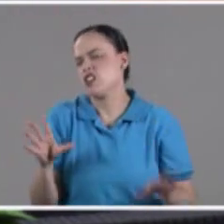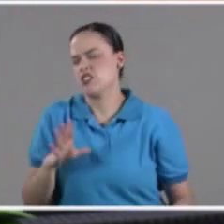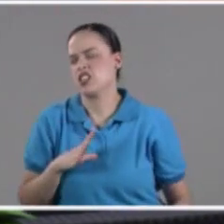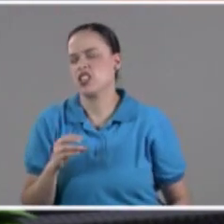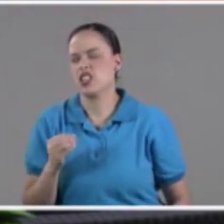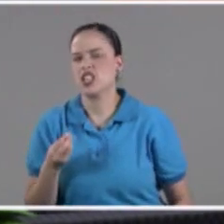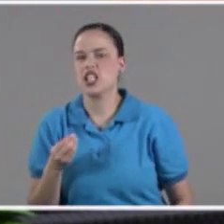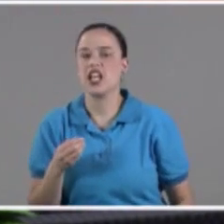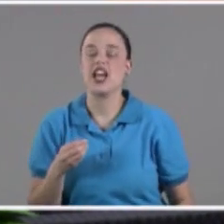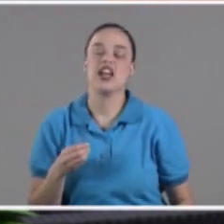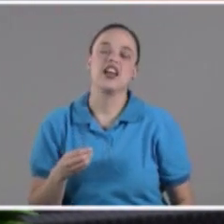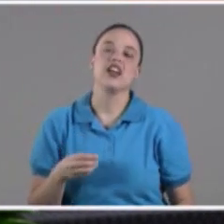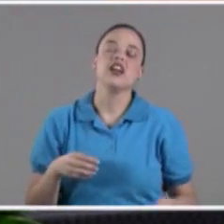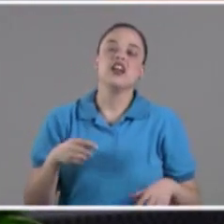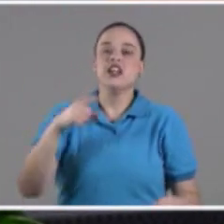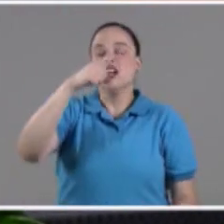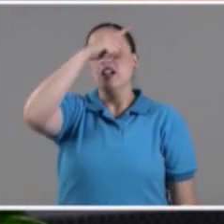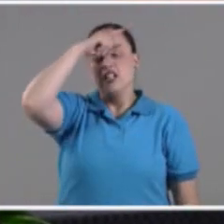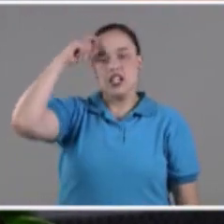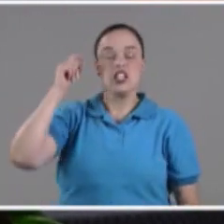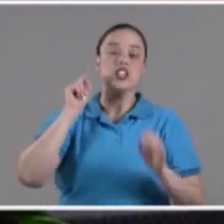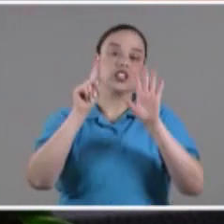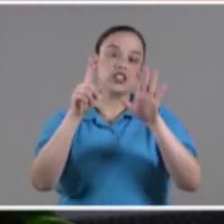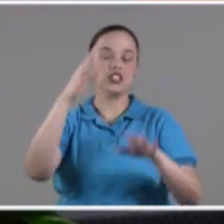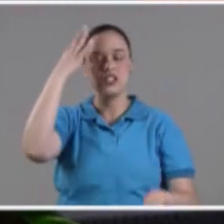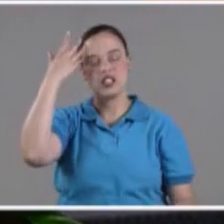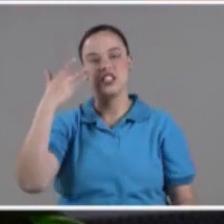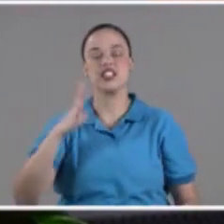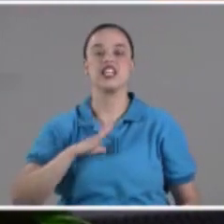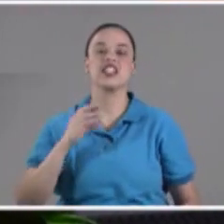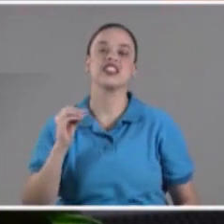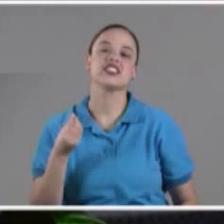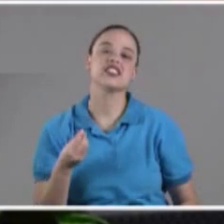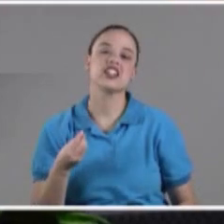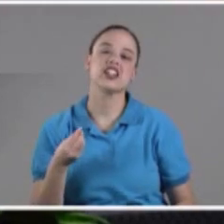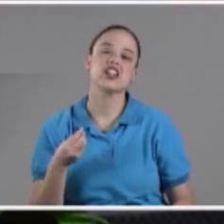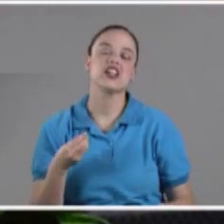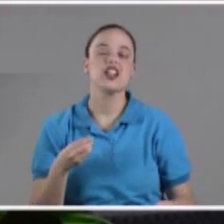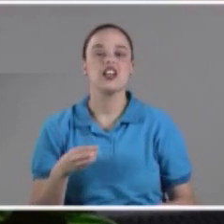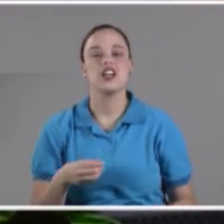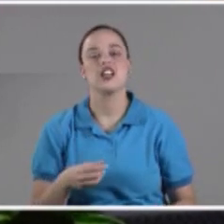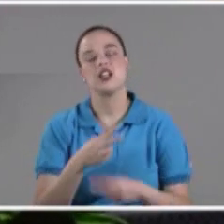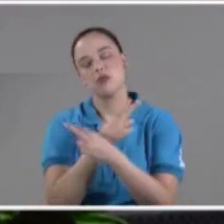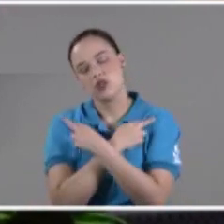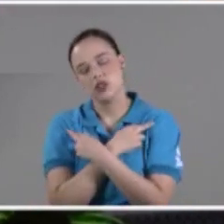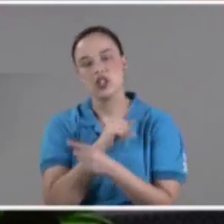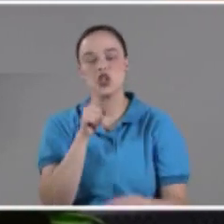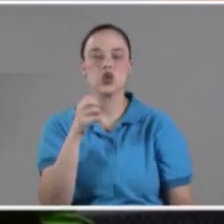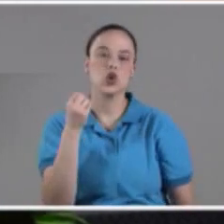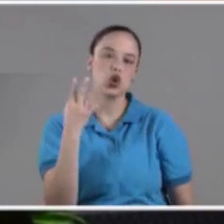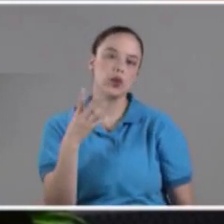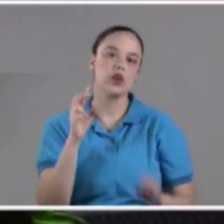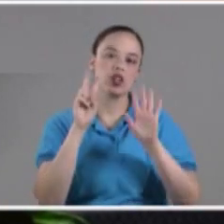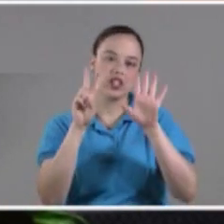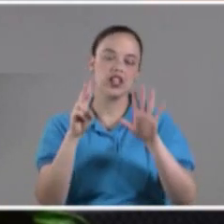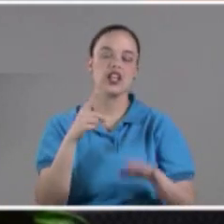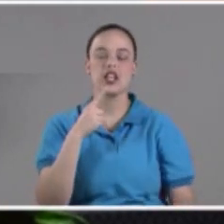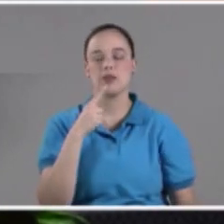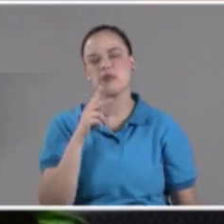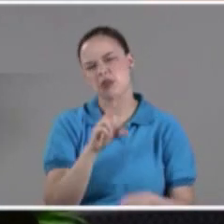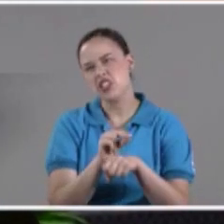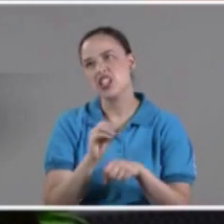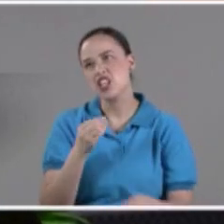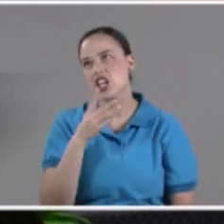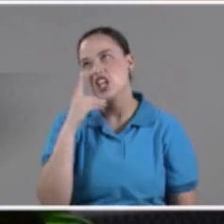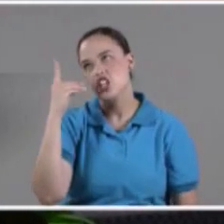que hacer y trabajar tus seis días pero tienes que reposar tu número siete y dejar que Dios haga lo imposible tú